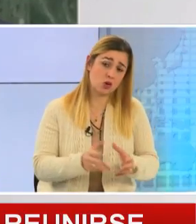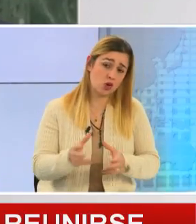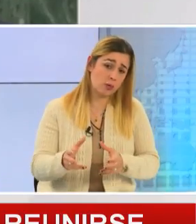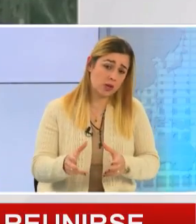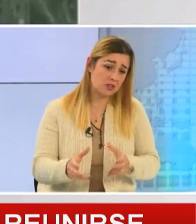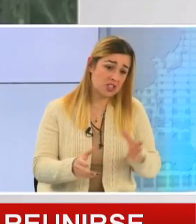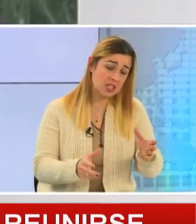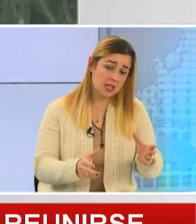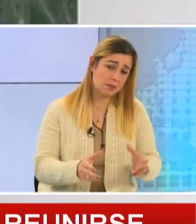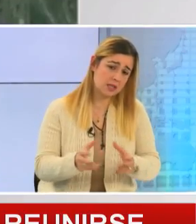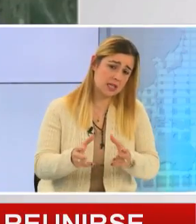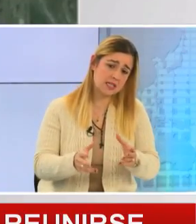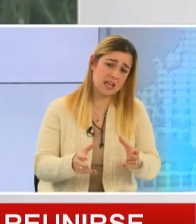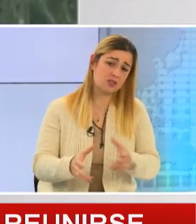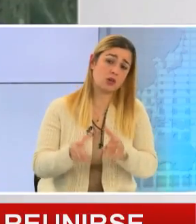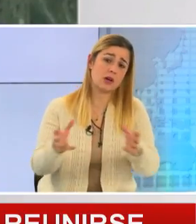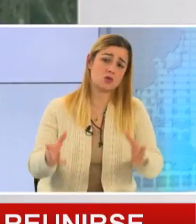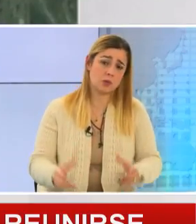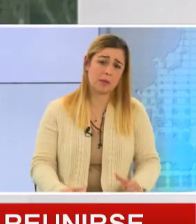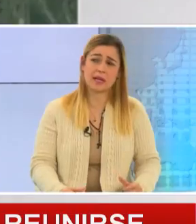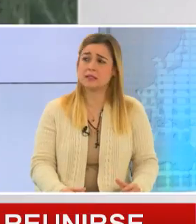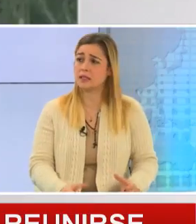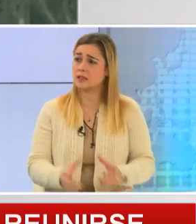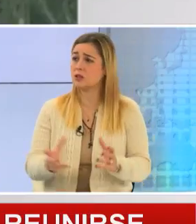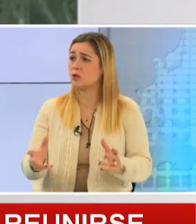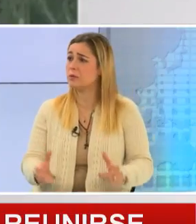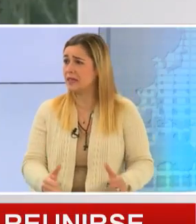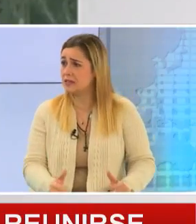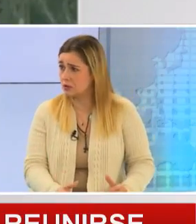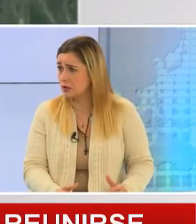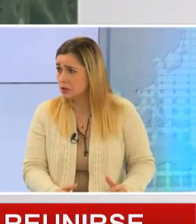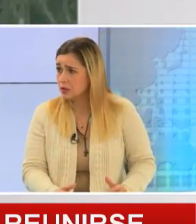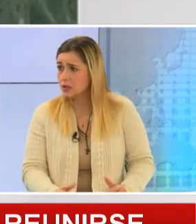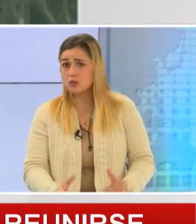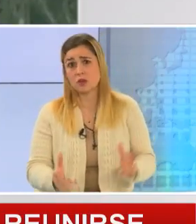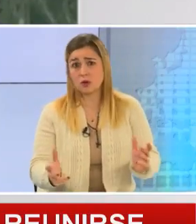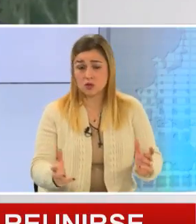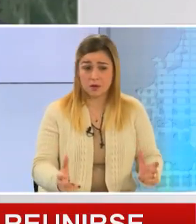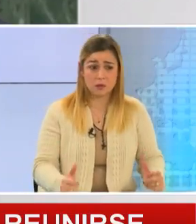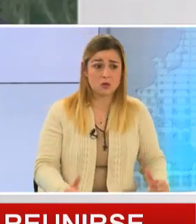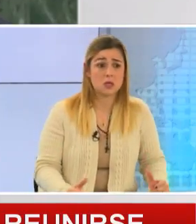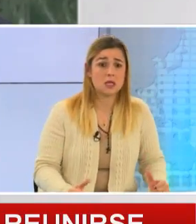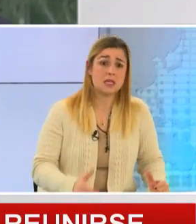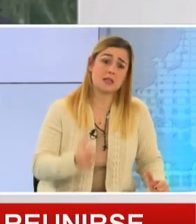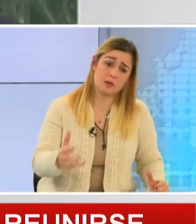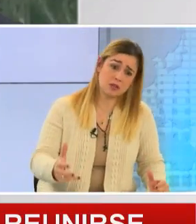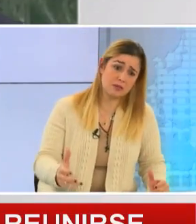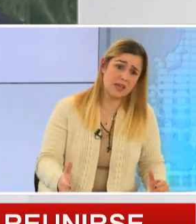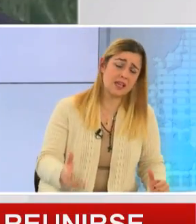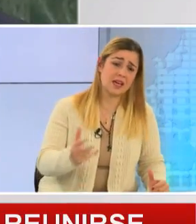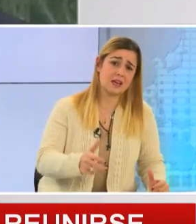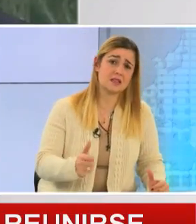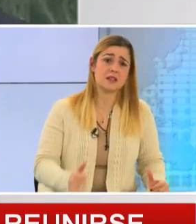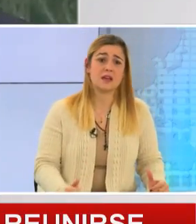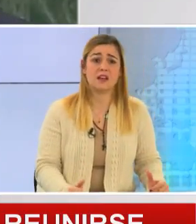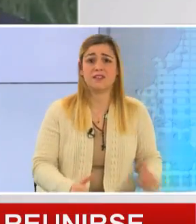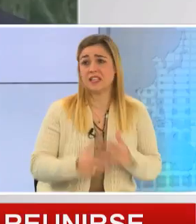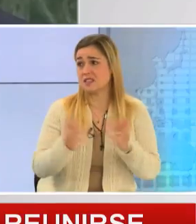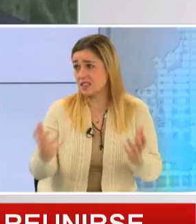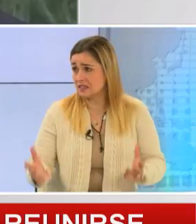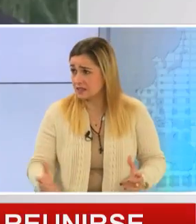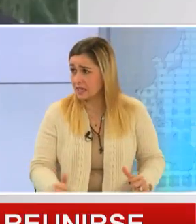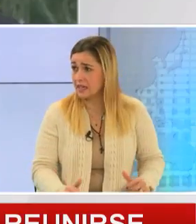al tema económico de China, pues China se ha gestionado sus propias garantías dentro del país, ¿no? Y eso también lo sabemos. Y sabemos también que es